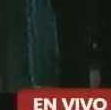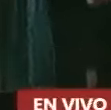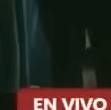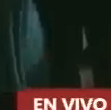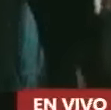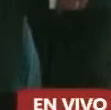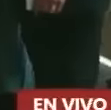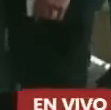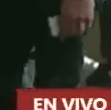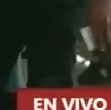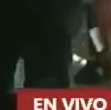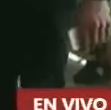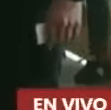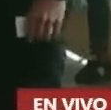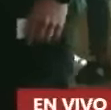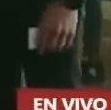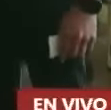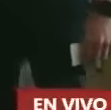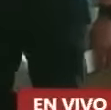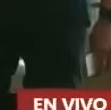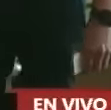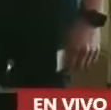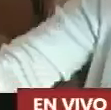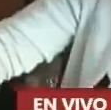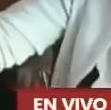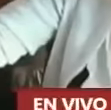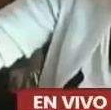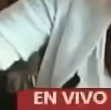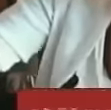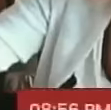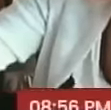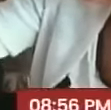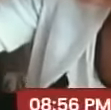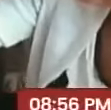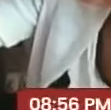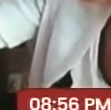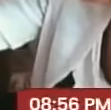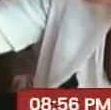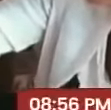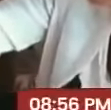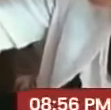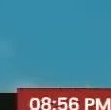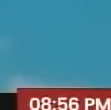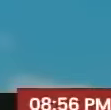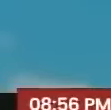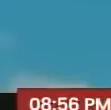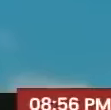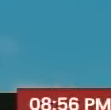Hoy decidimos el destino de nuestra patria, el Esequibo de Venezuela.